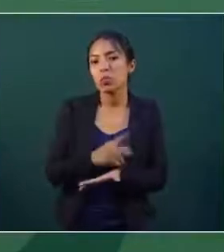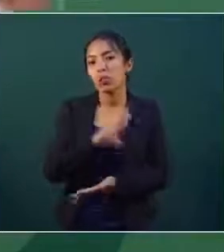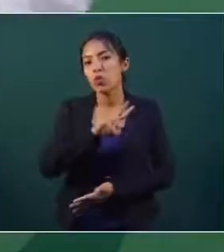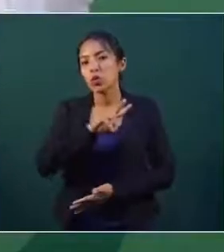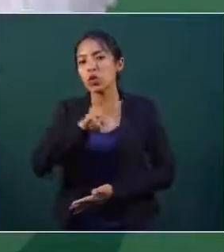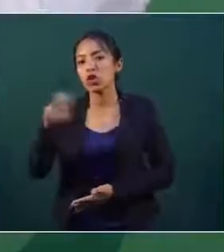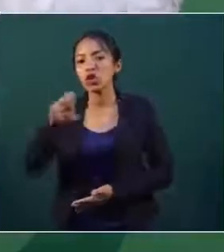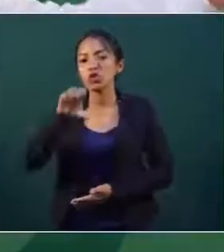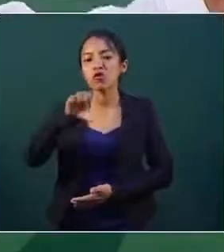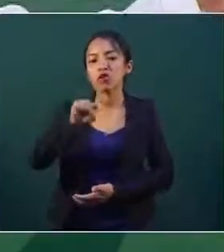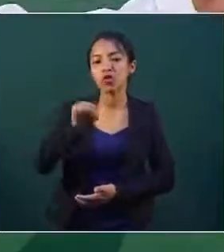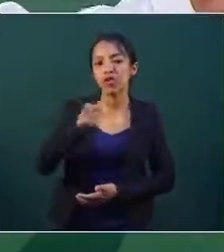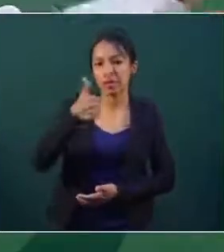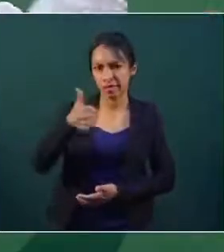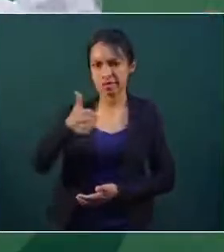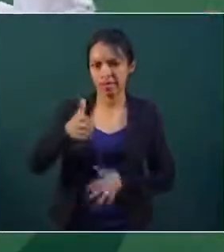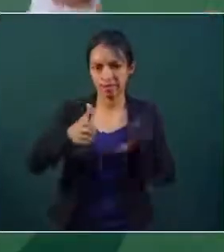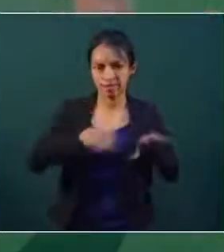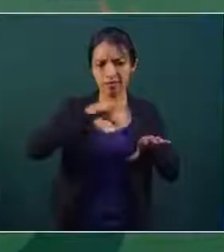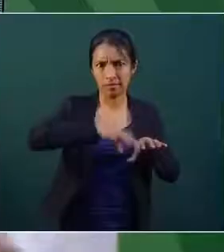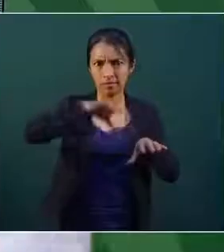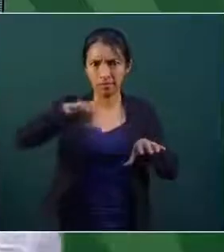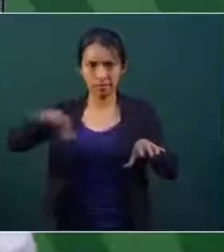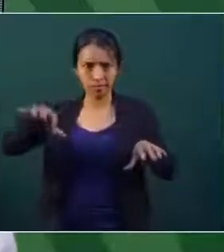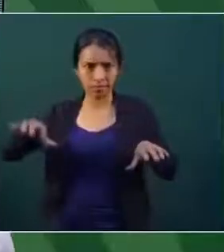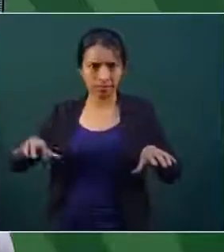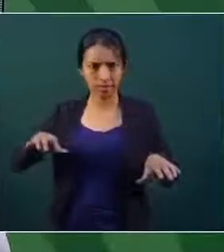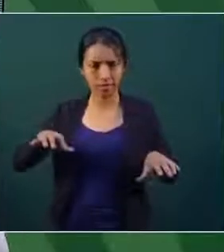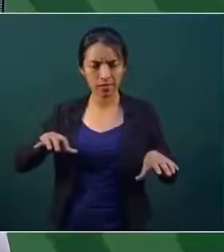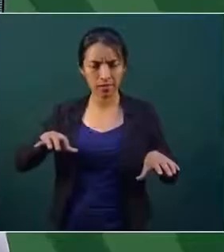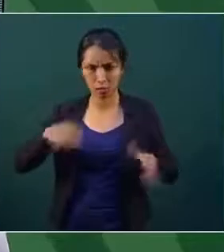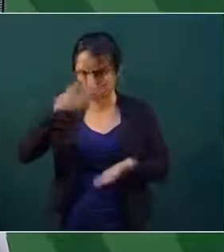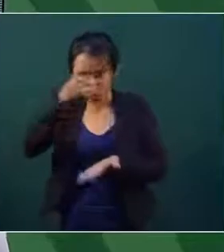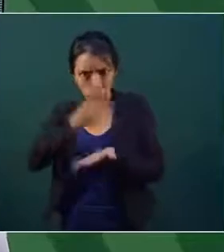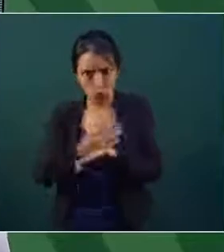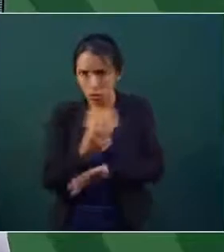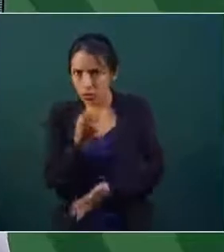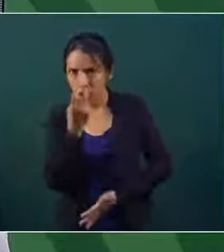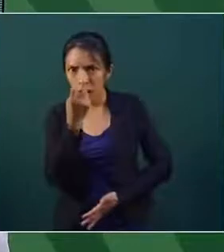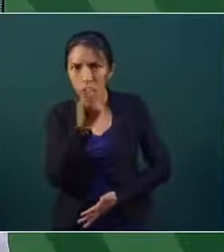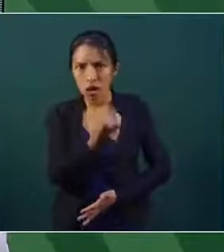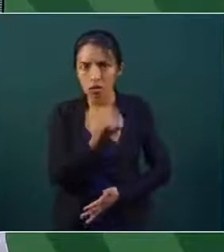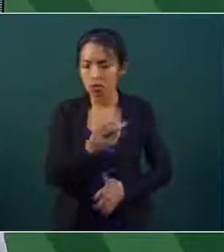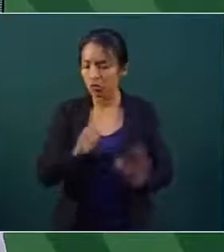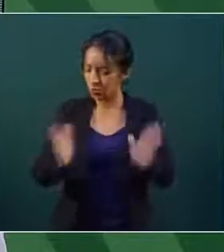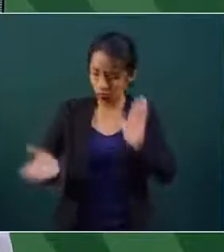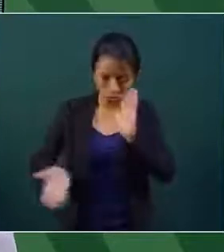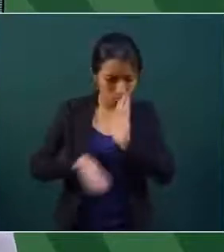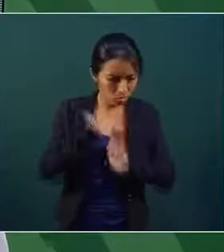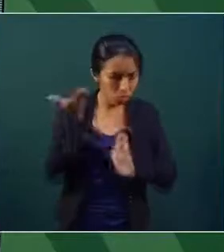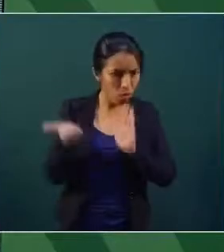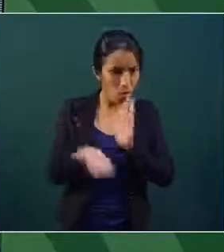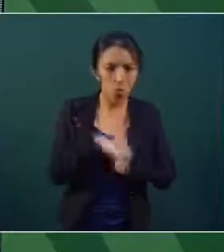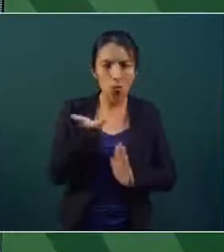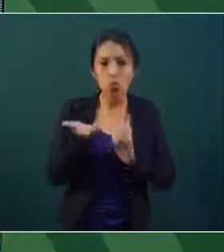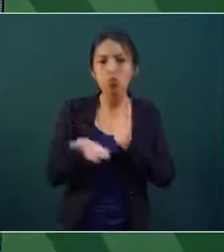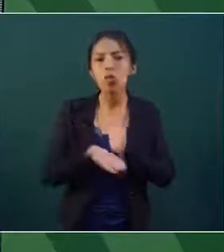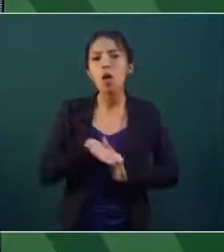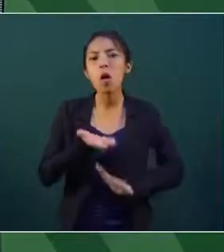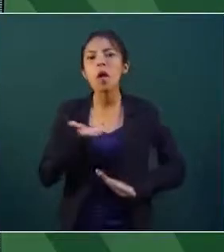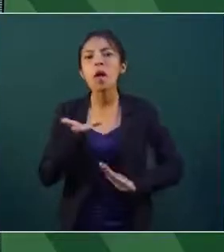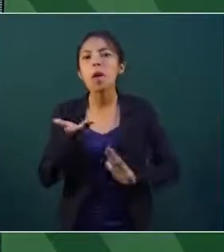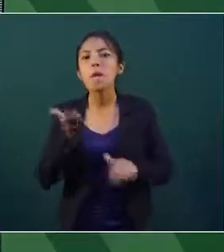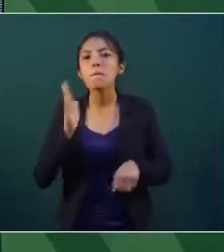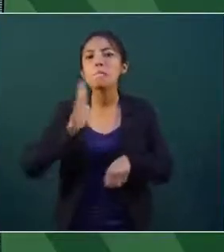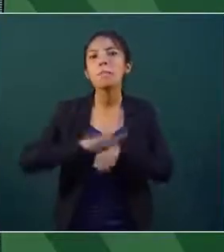266 instalaciones, sino se van a construir se